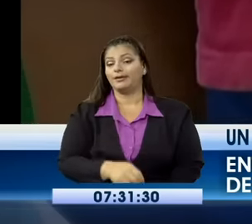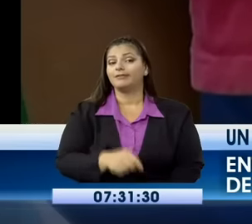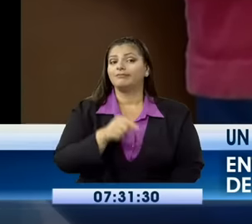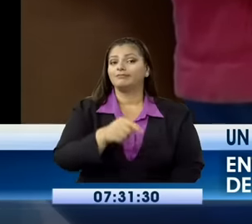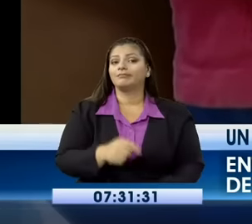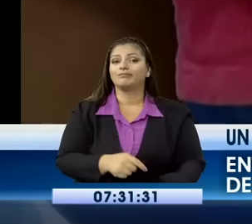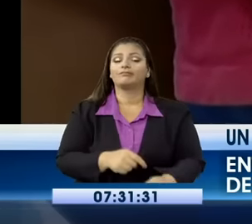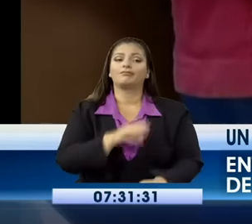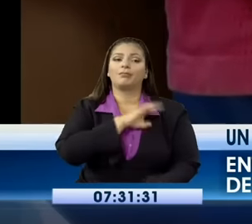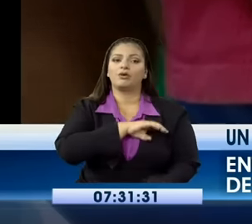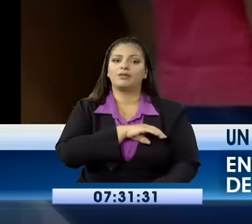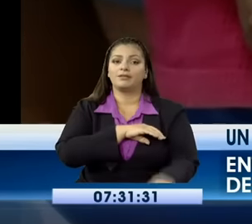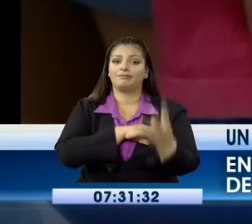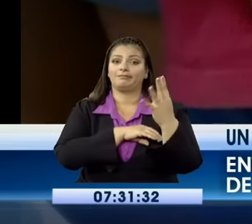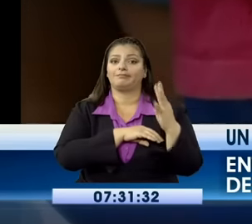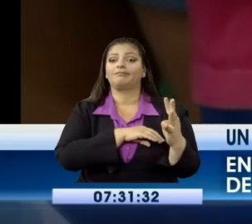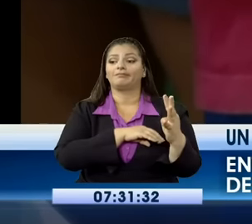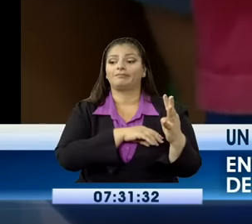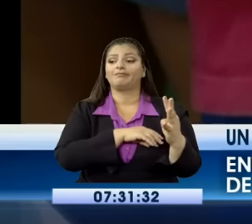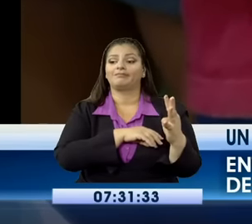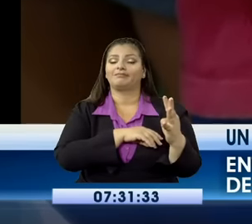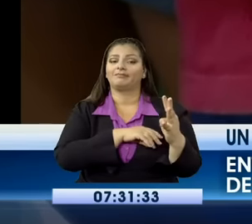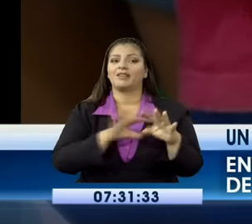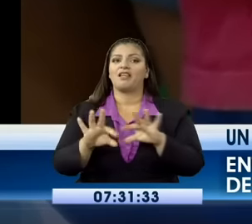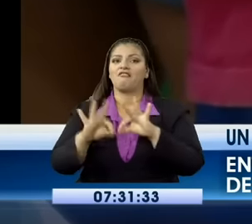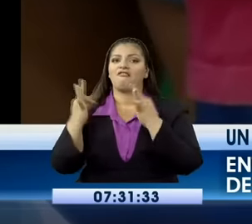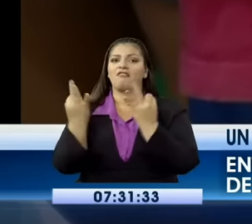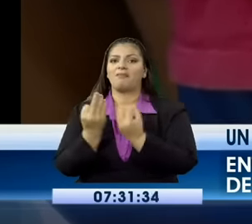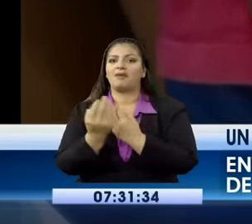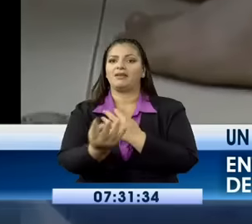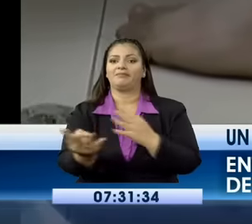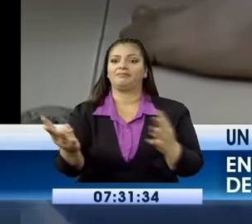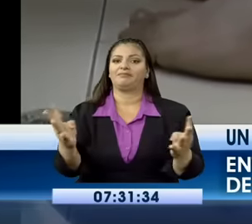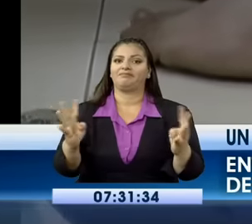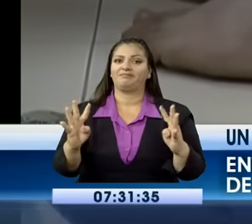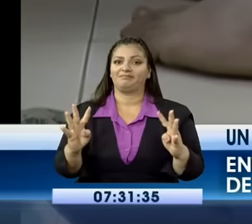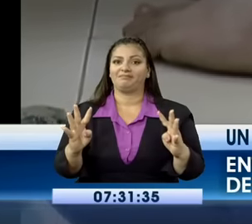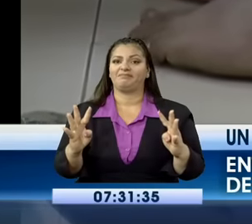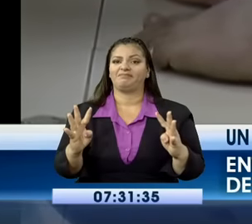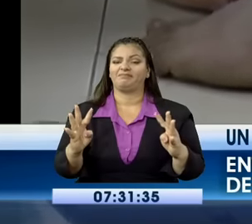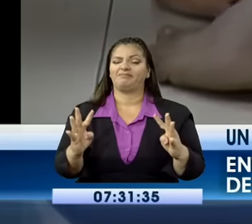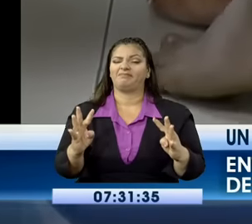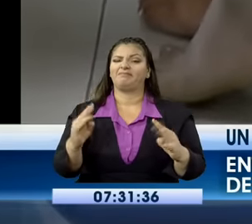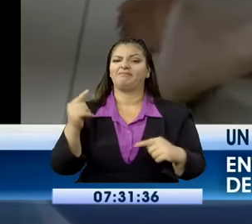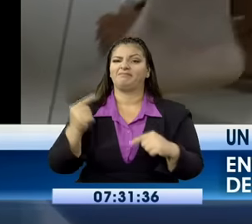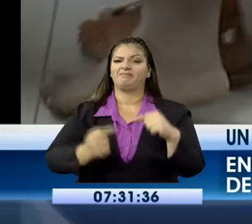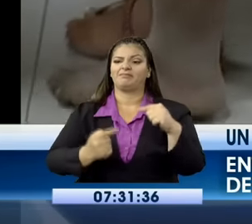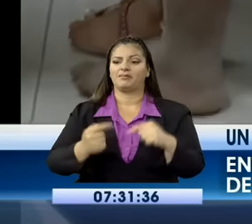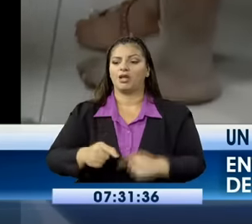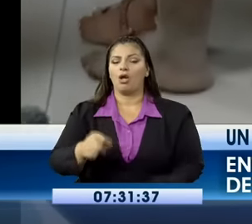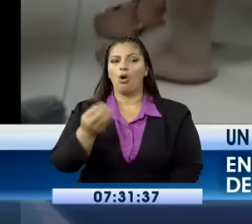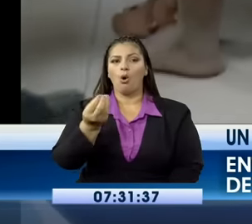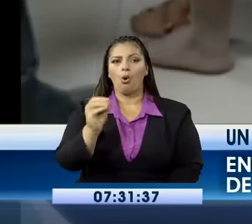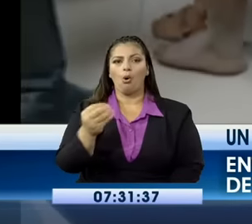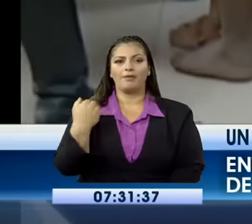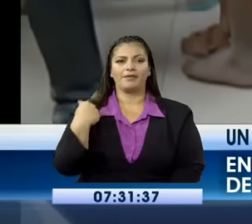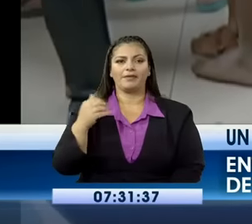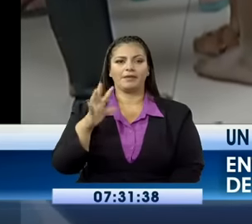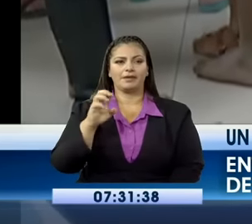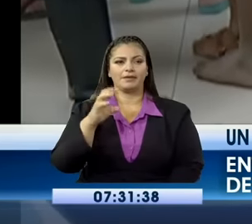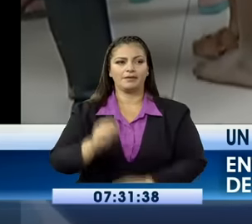urb del grupo de civiles al parecer miembros de una familia resultó herido un adolescente de 15